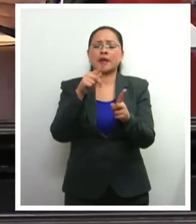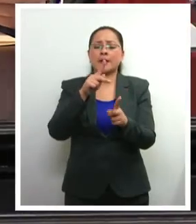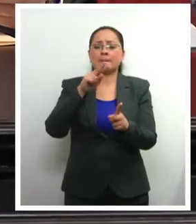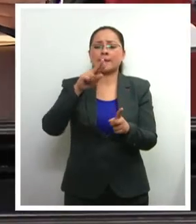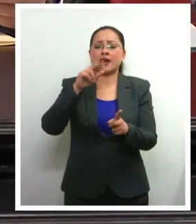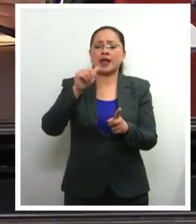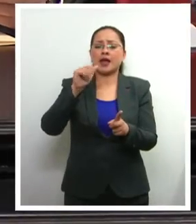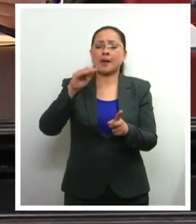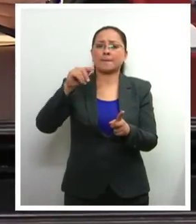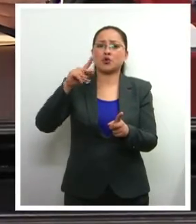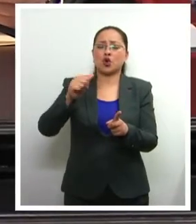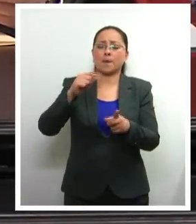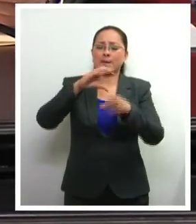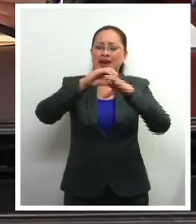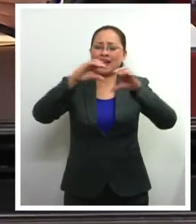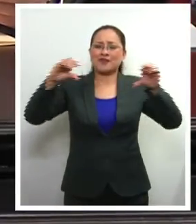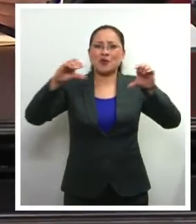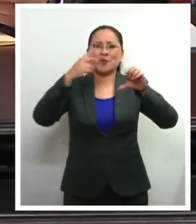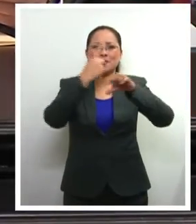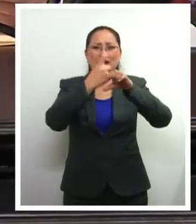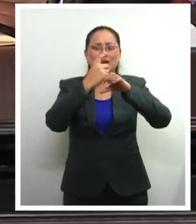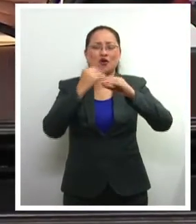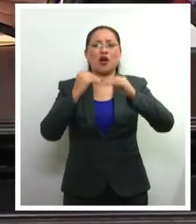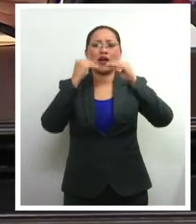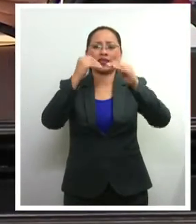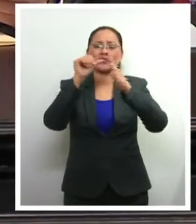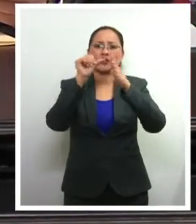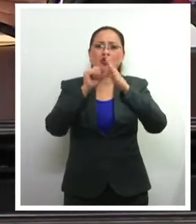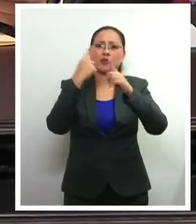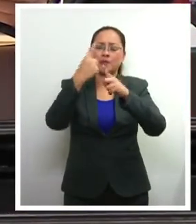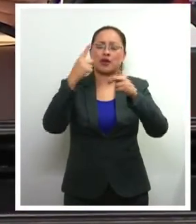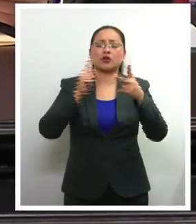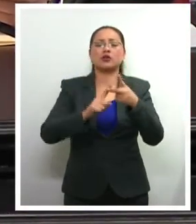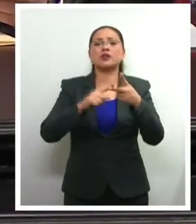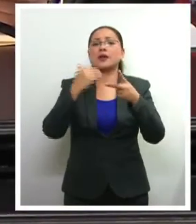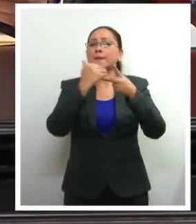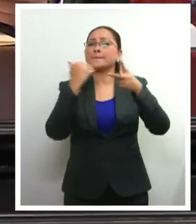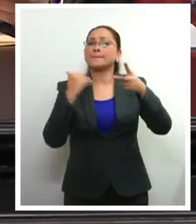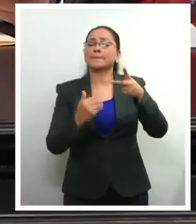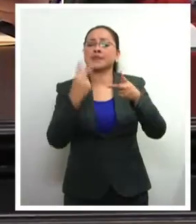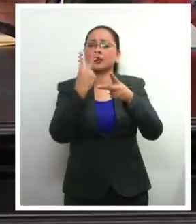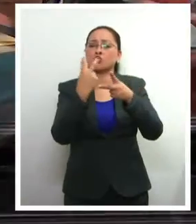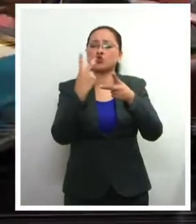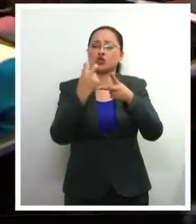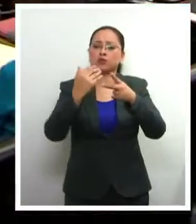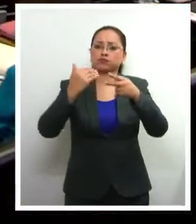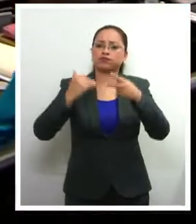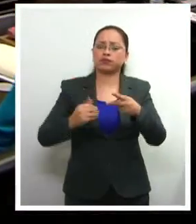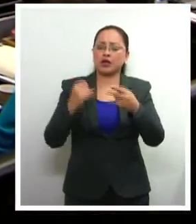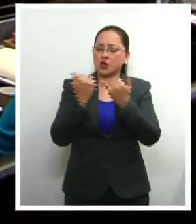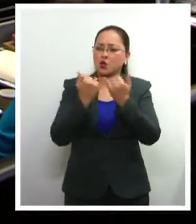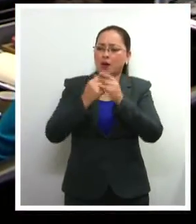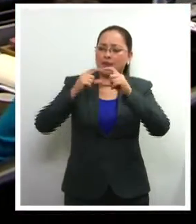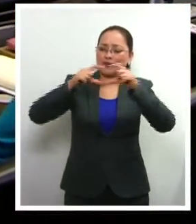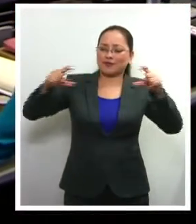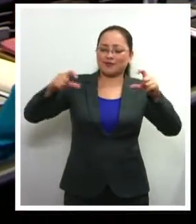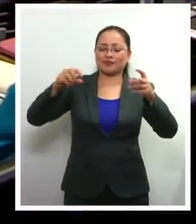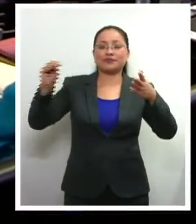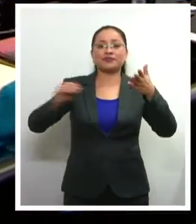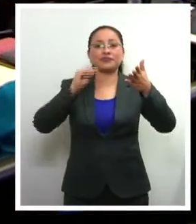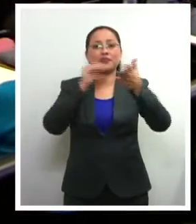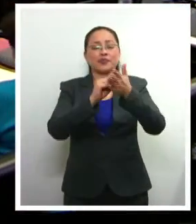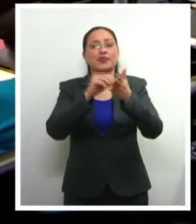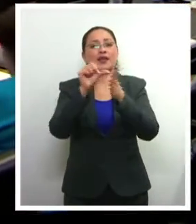el párrafo primero del artículo primero, el párrafo segundo del artículo segundo y se adiciona el párrafo tercero